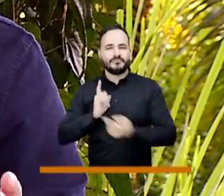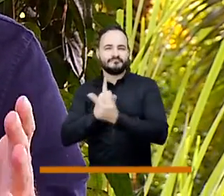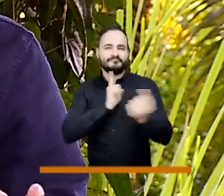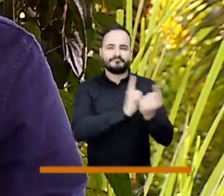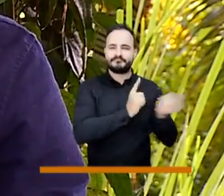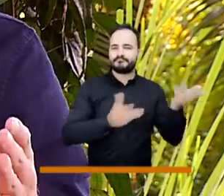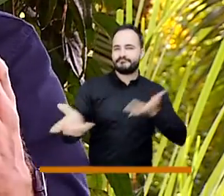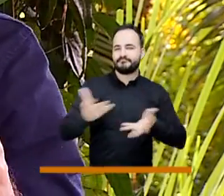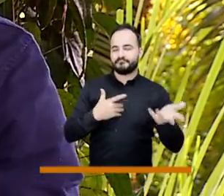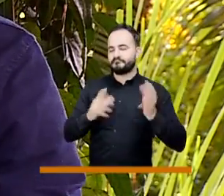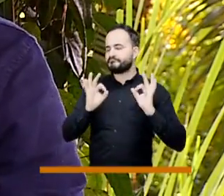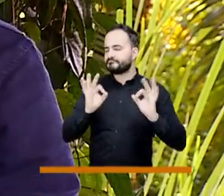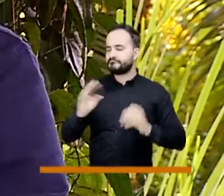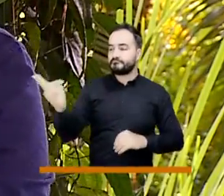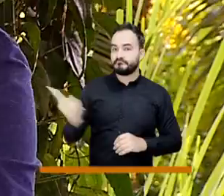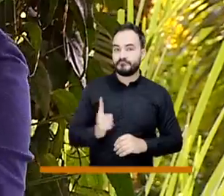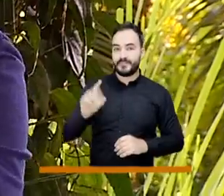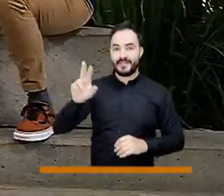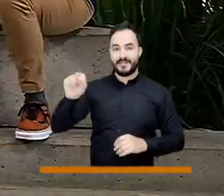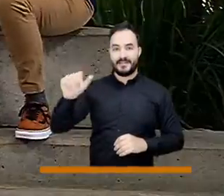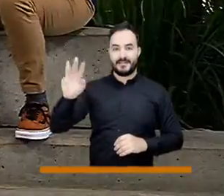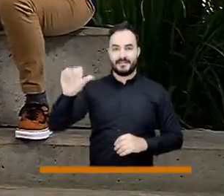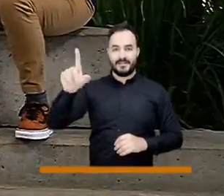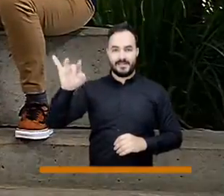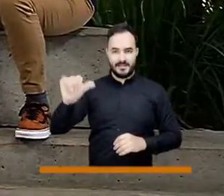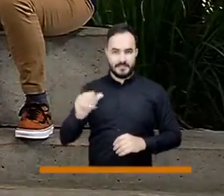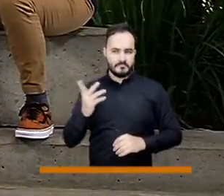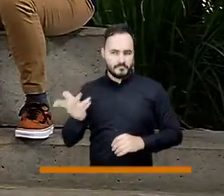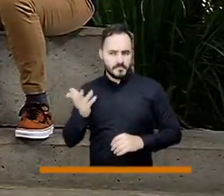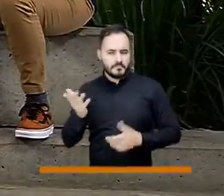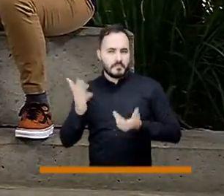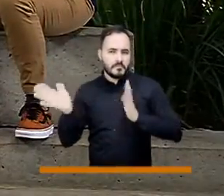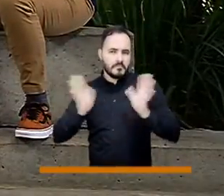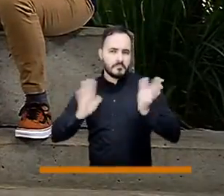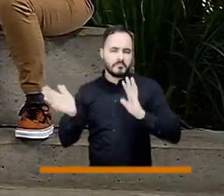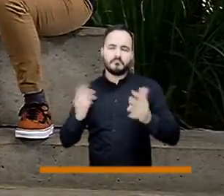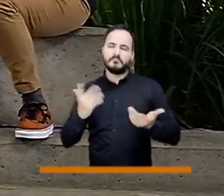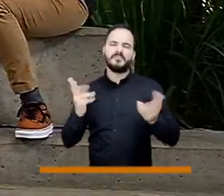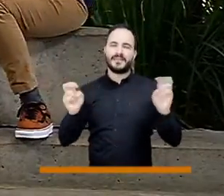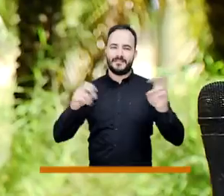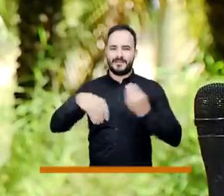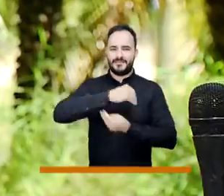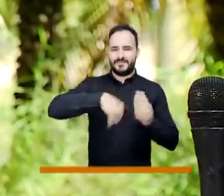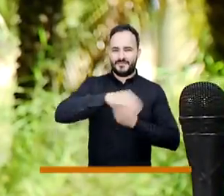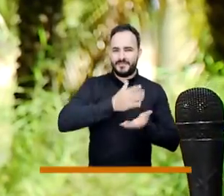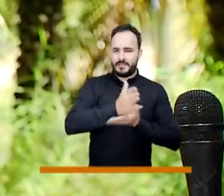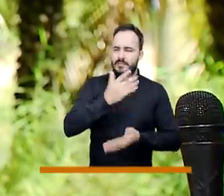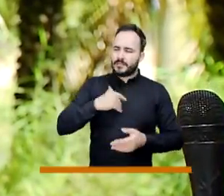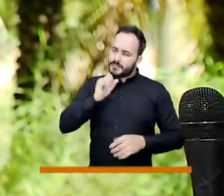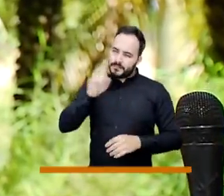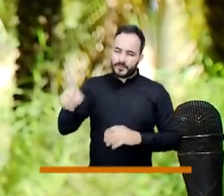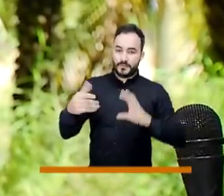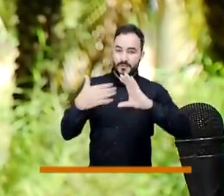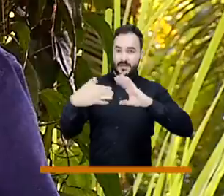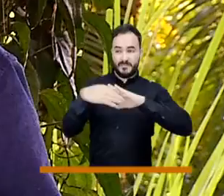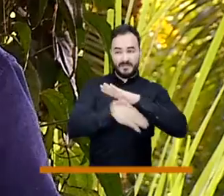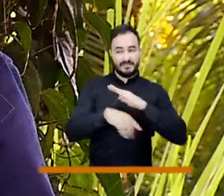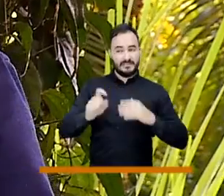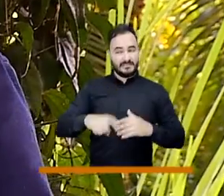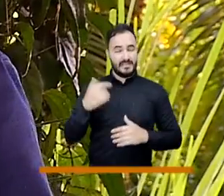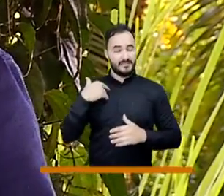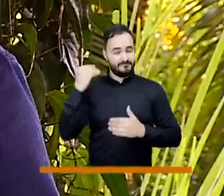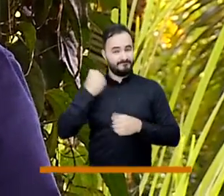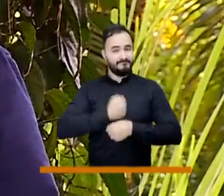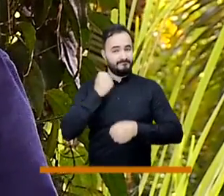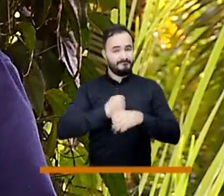ciudadanía siempre está presente. Por eso nos encontramos aquí con Natalia Ramírez, con quien vamos a hablar de sostenibilidad. Natalia, el cambio climático nos